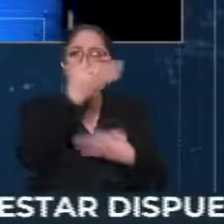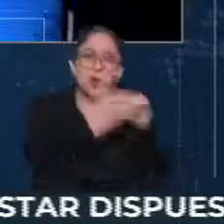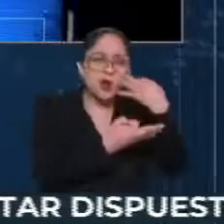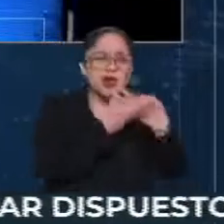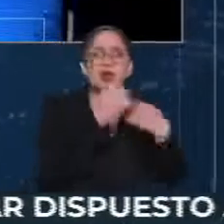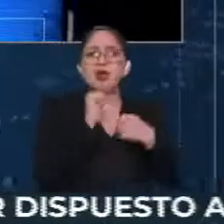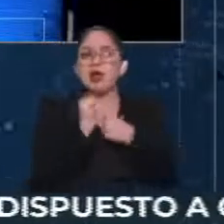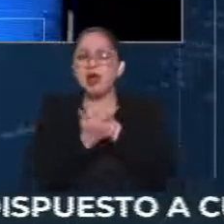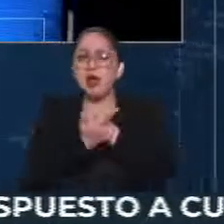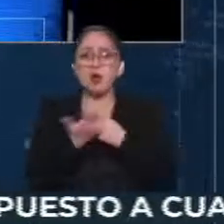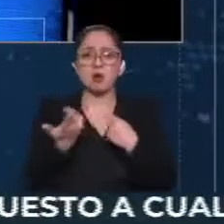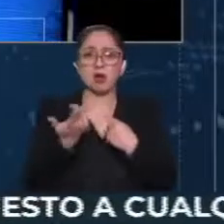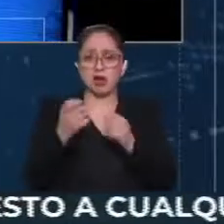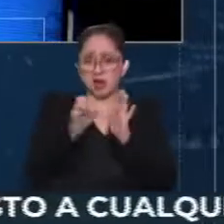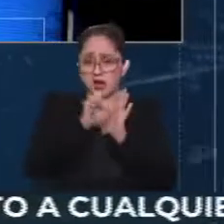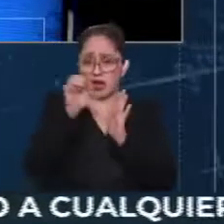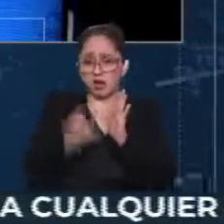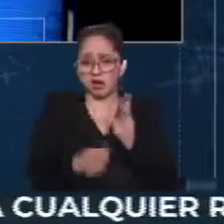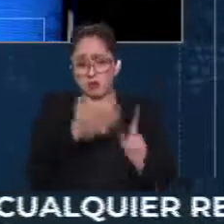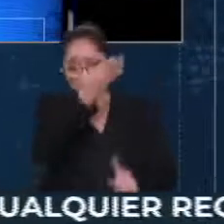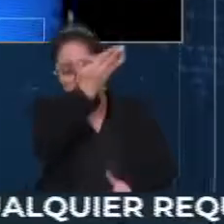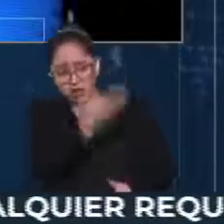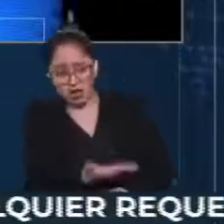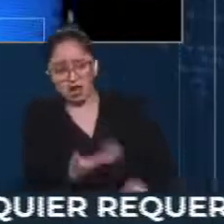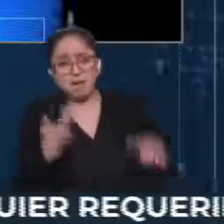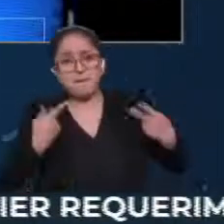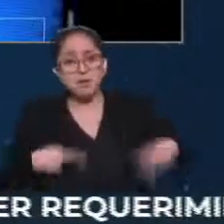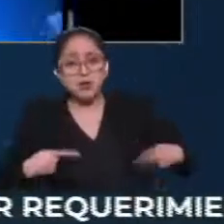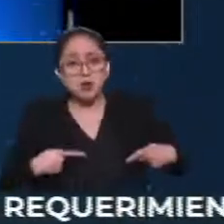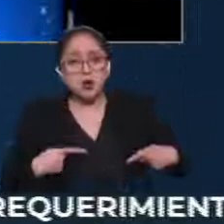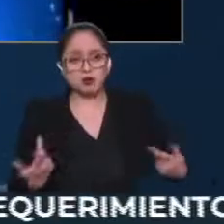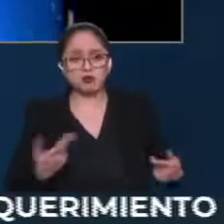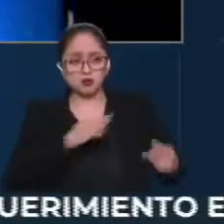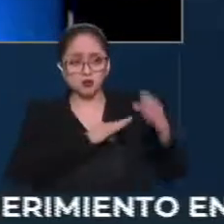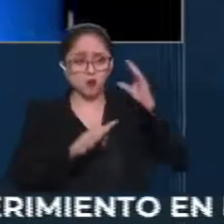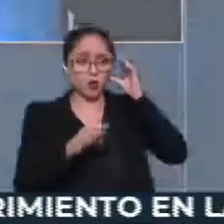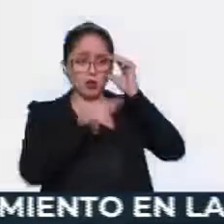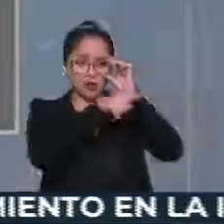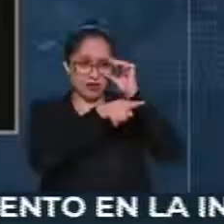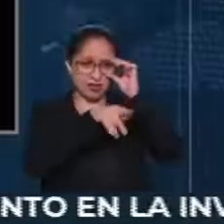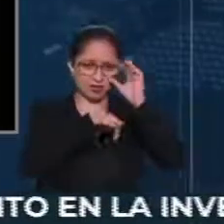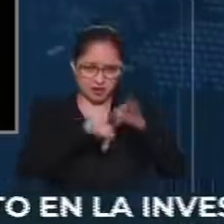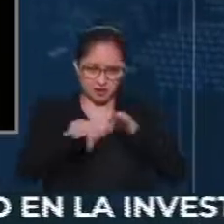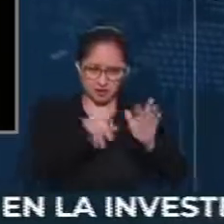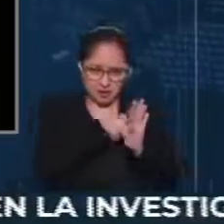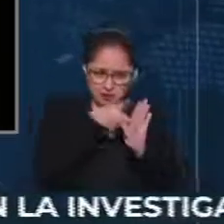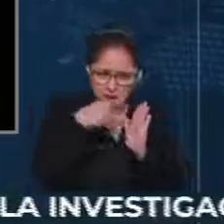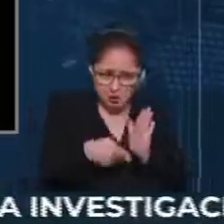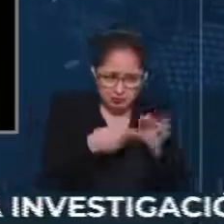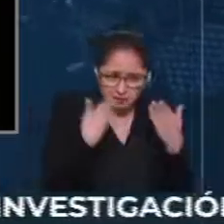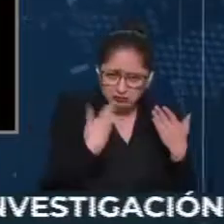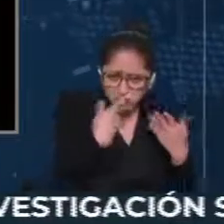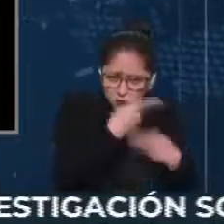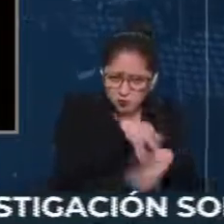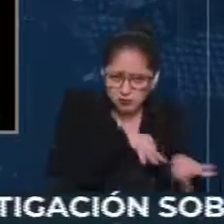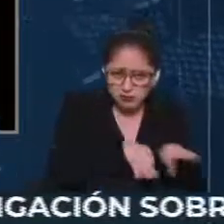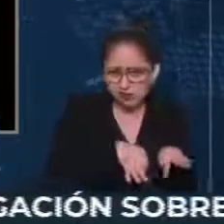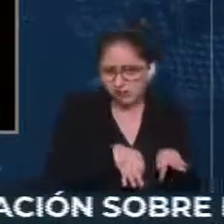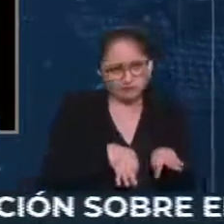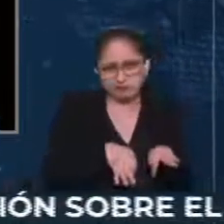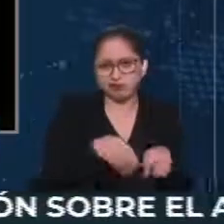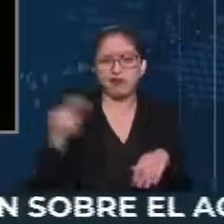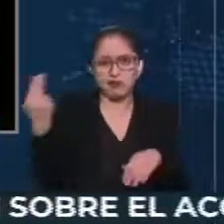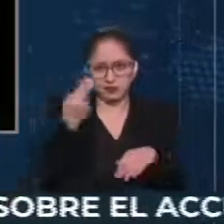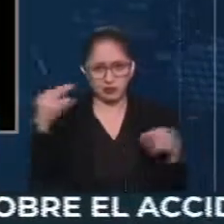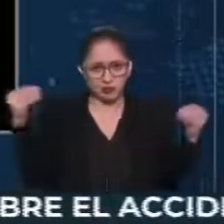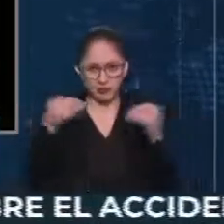seguirles diciendo periodistas. Eso tendría que ser un debate que tenemos que tener muy pronto, porque no creo que este tipo de personas